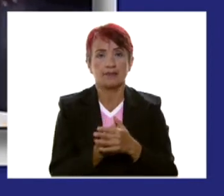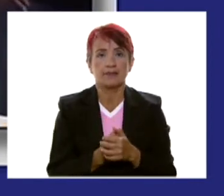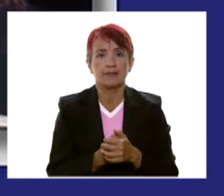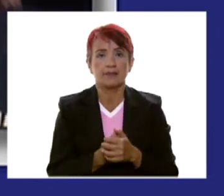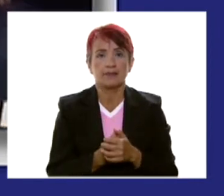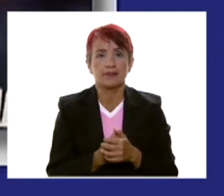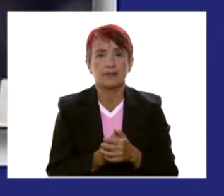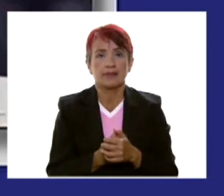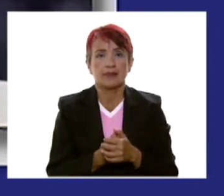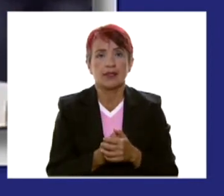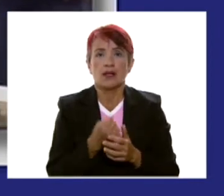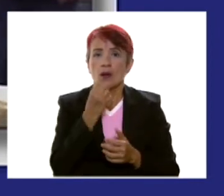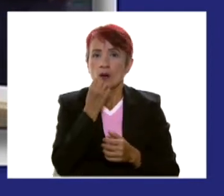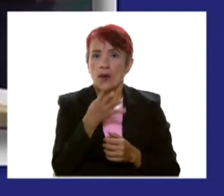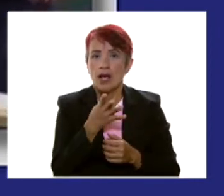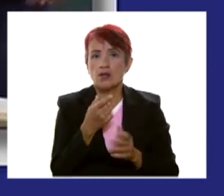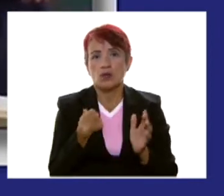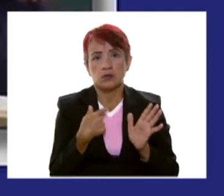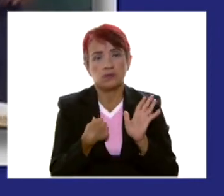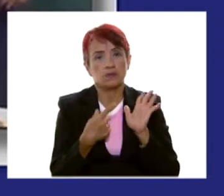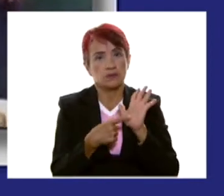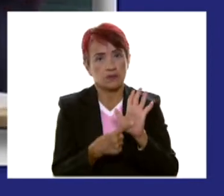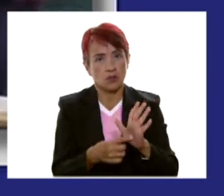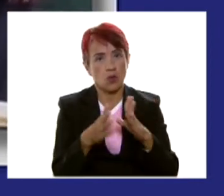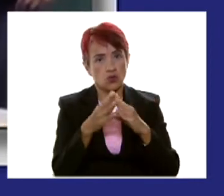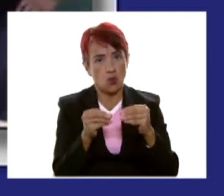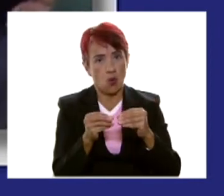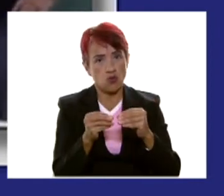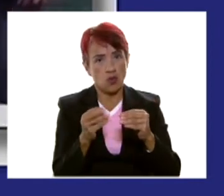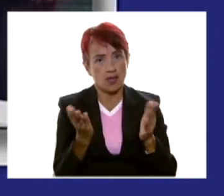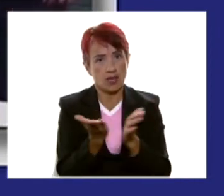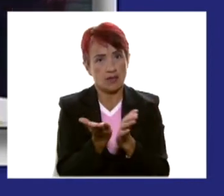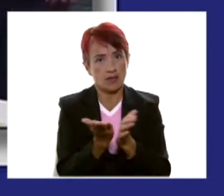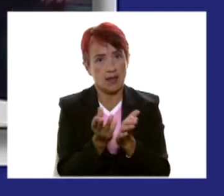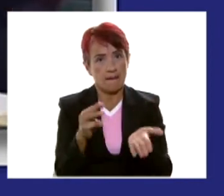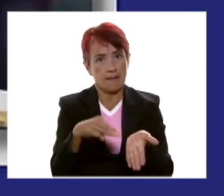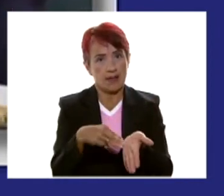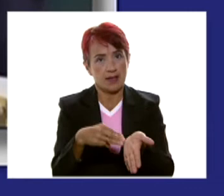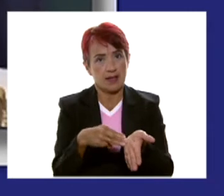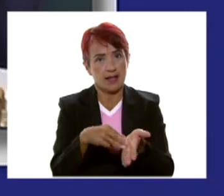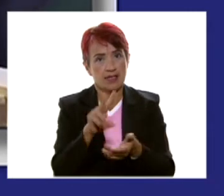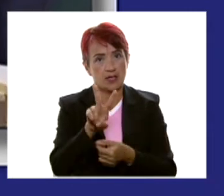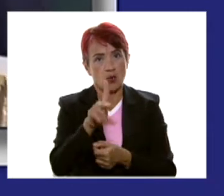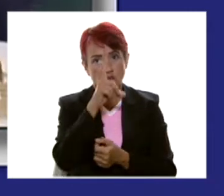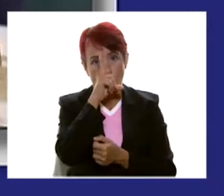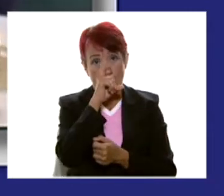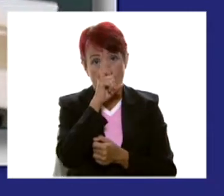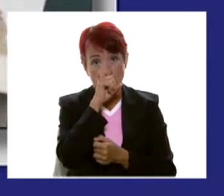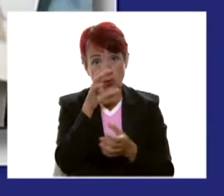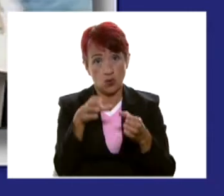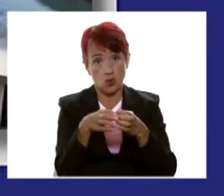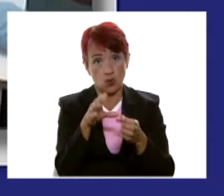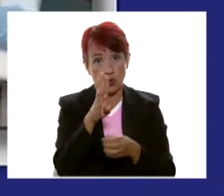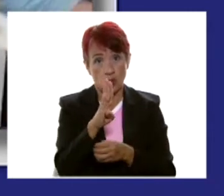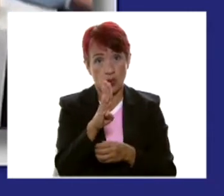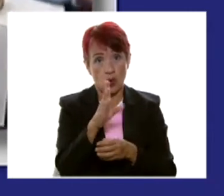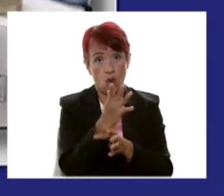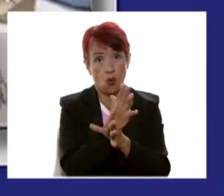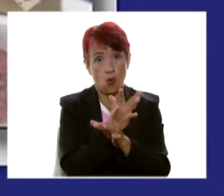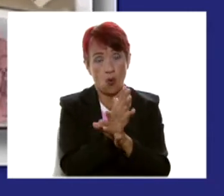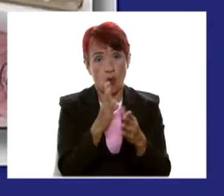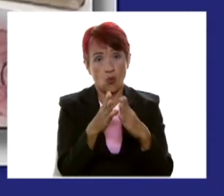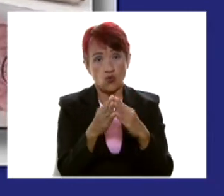Buenos días, mi nombre es María Ramírez, estudio en el Complejo Educativo Leonardo Infante, segundo año, sección E. Mi juego se llama Mar de